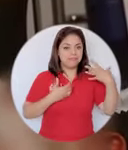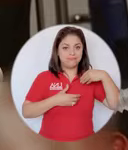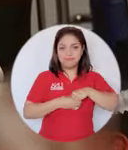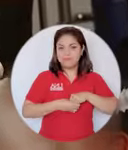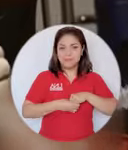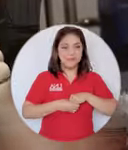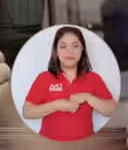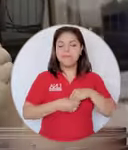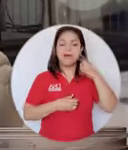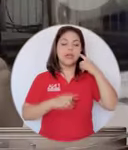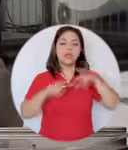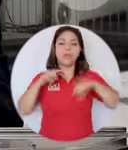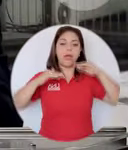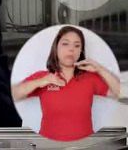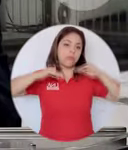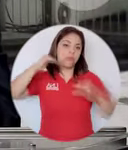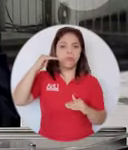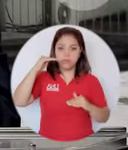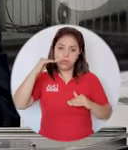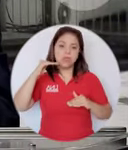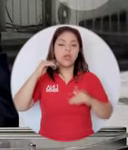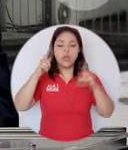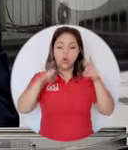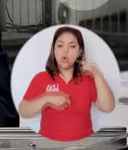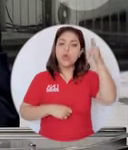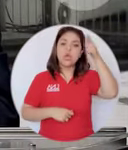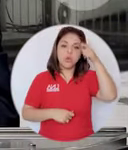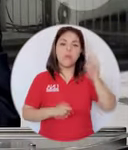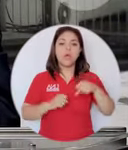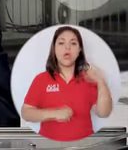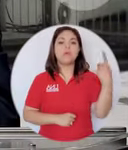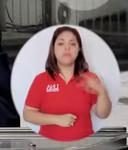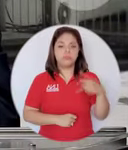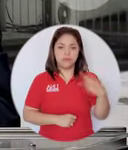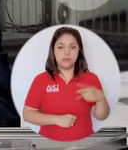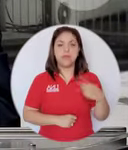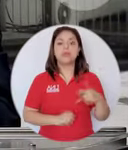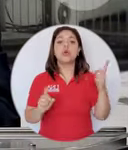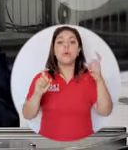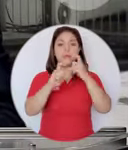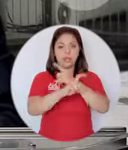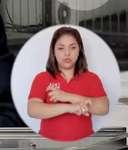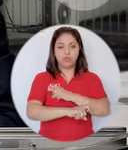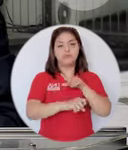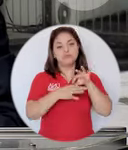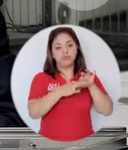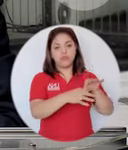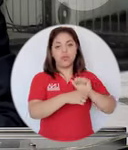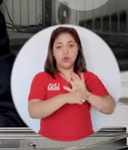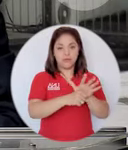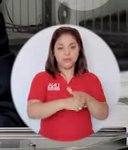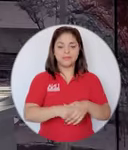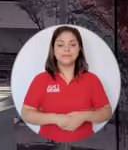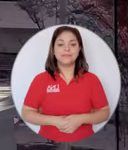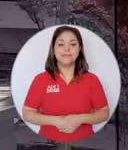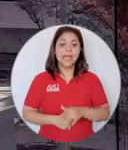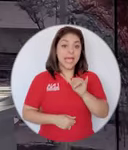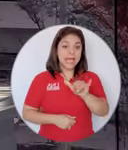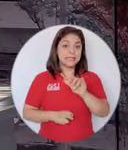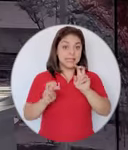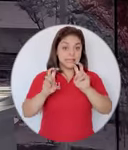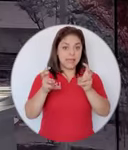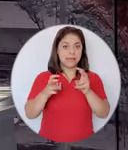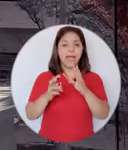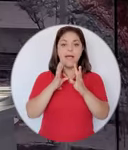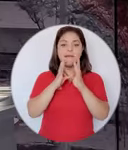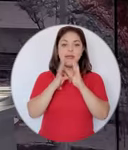una descompensación que, por supuesto, podría ser un factor de riesgo de una complicación asociada a la COVID. Sí, sobre este tema